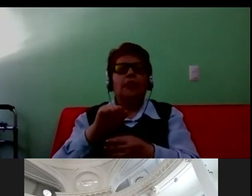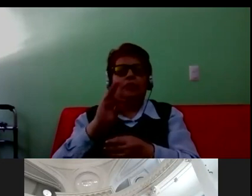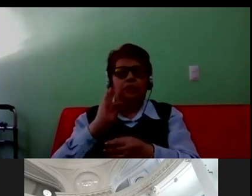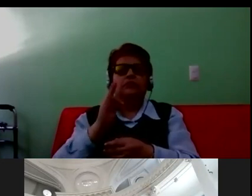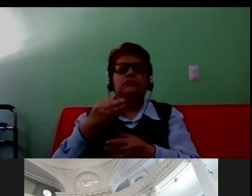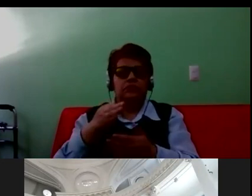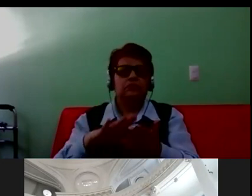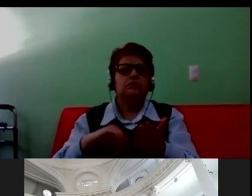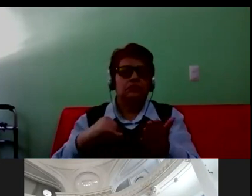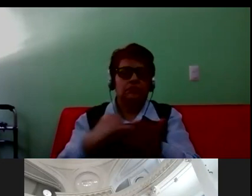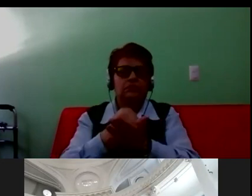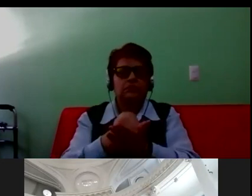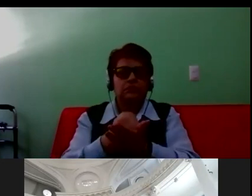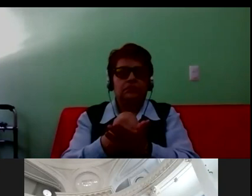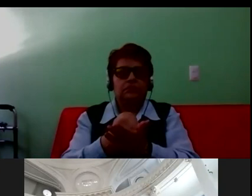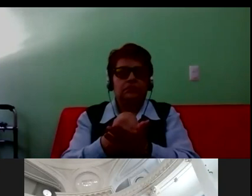Gracias.